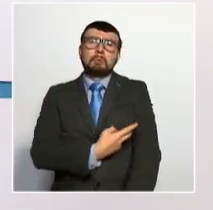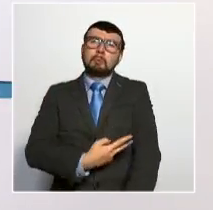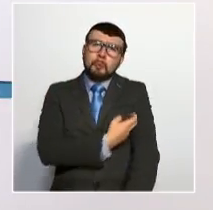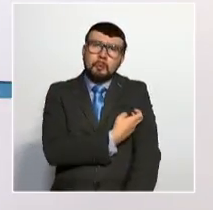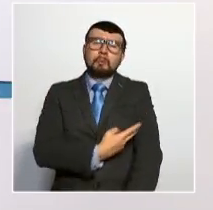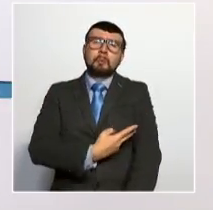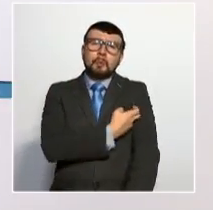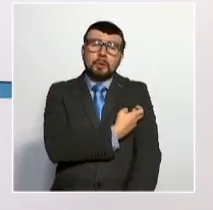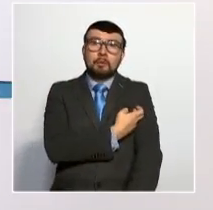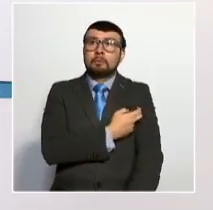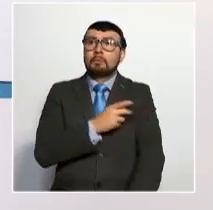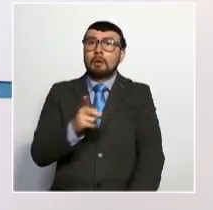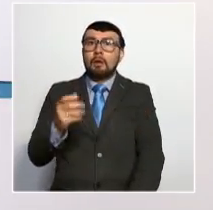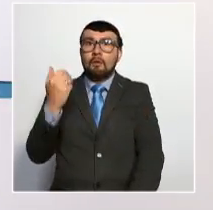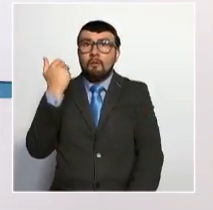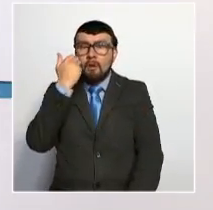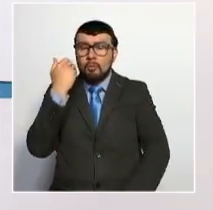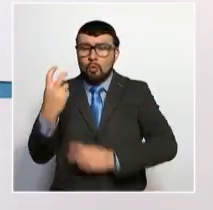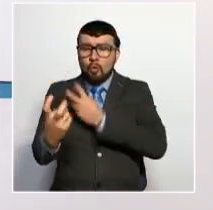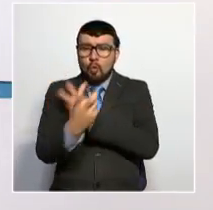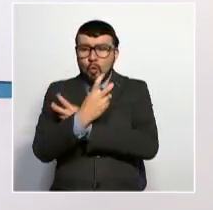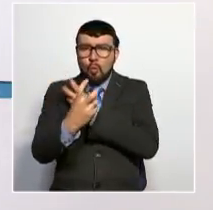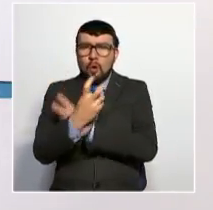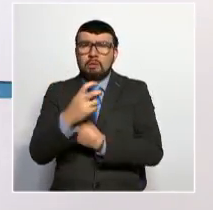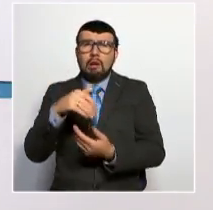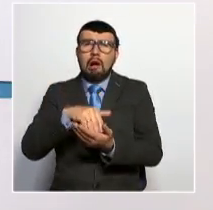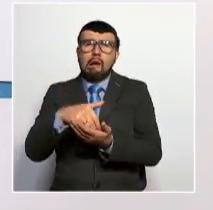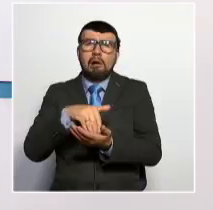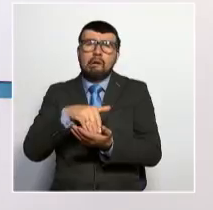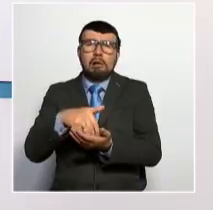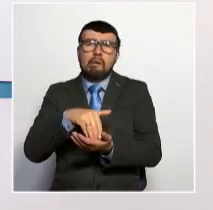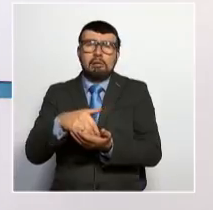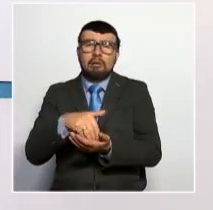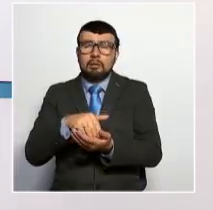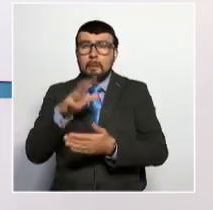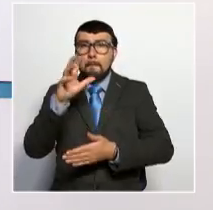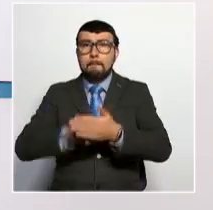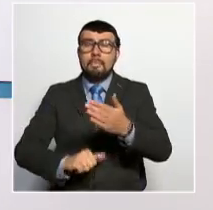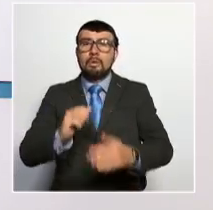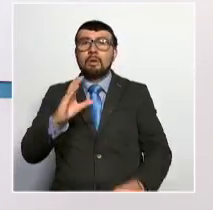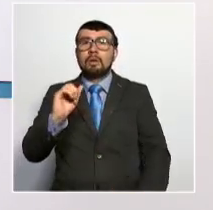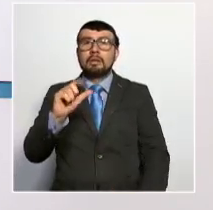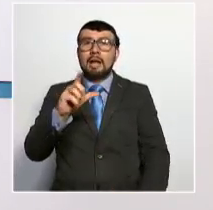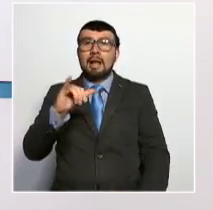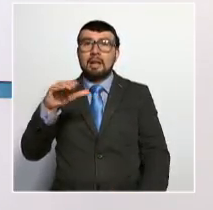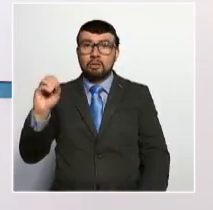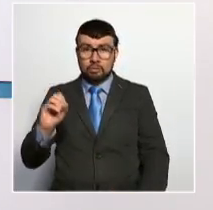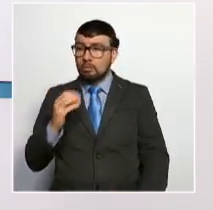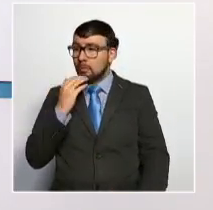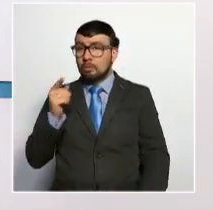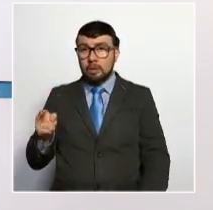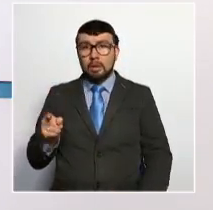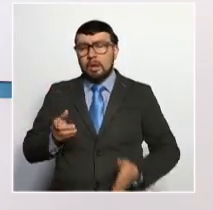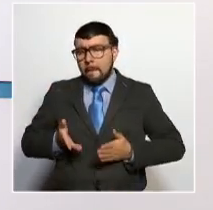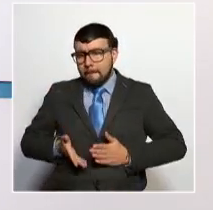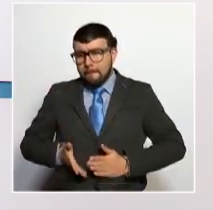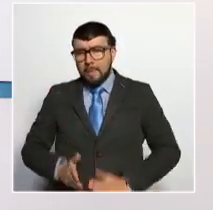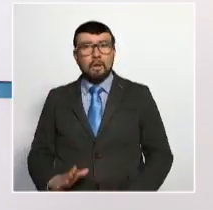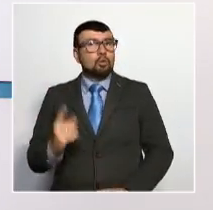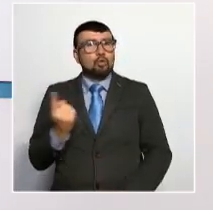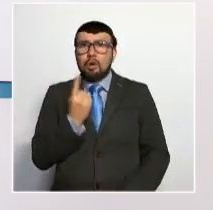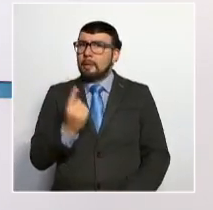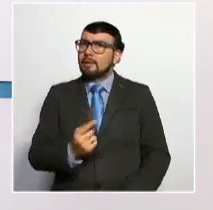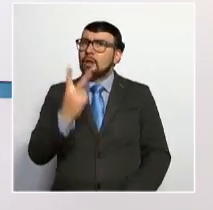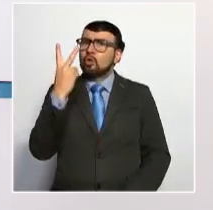a descalcificar a la mujer. Entonces, por esto hoy en día no se recomiendan más de 2 dosis después de tener el parto. Y esta inyección